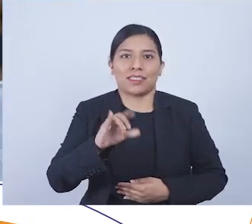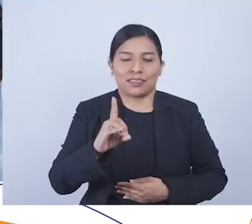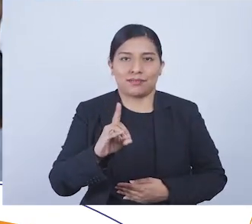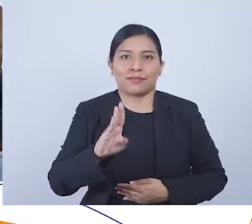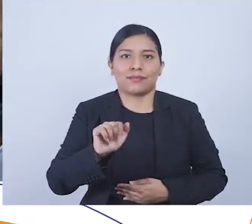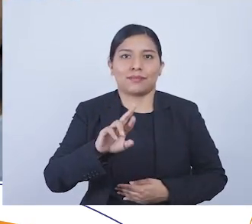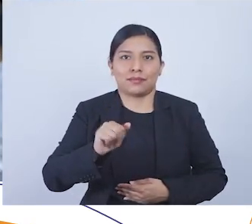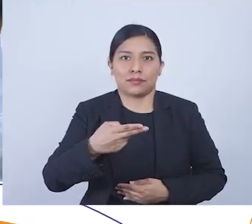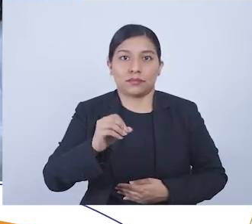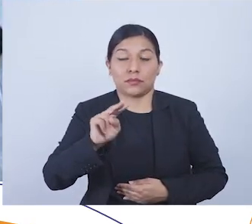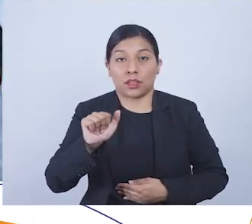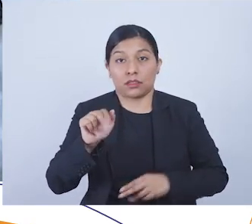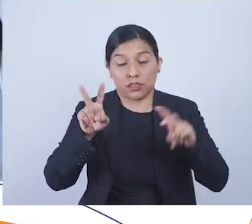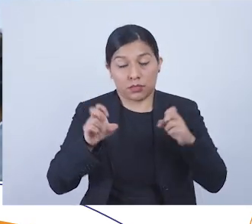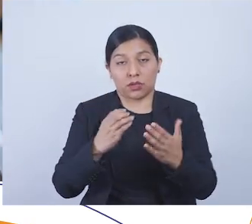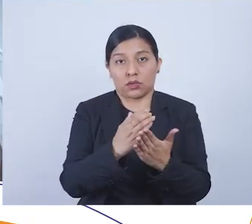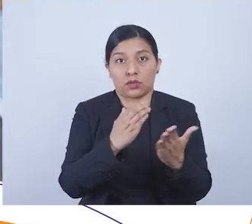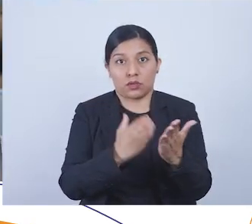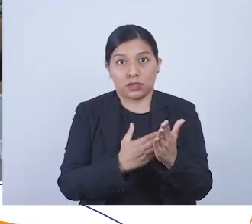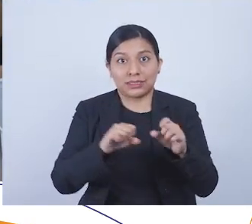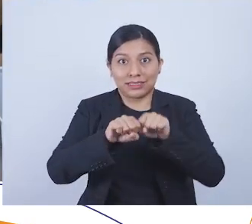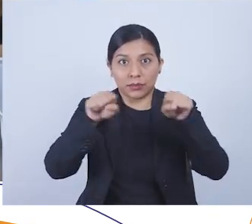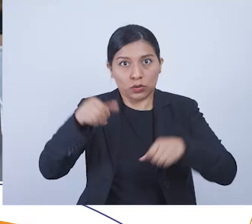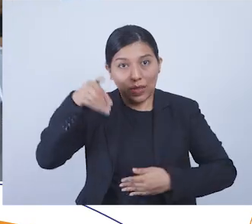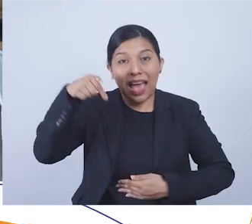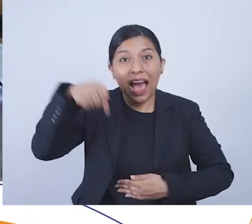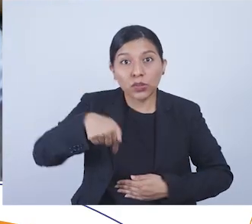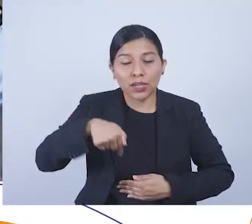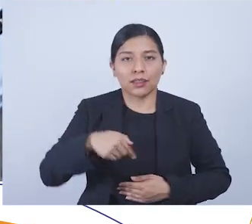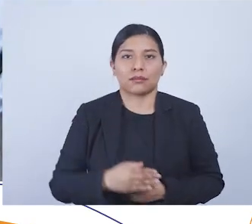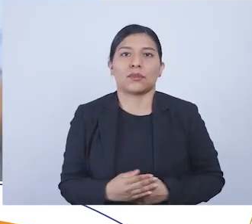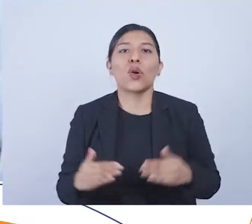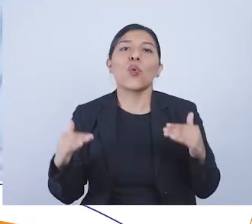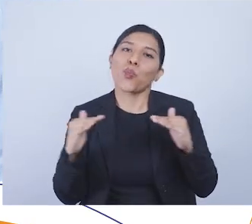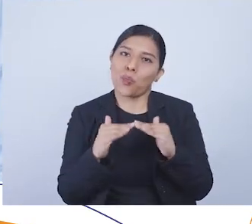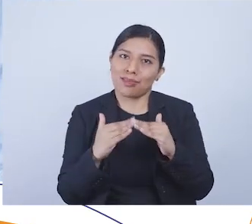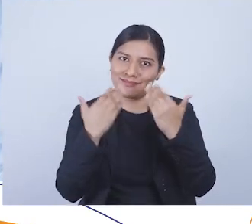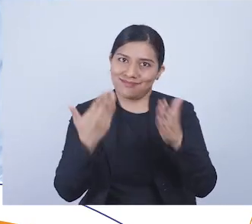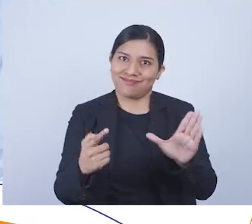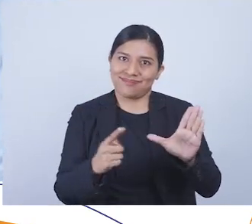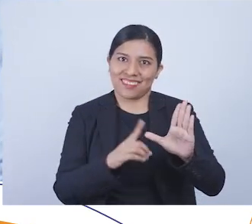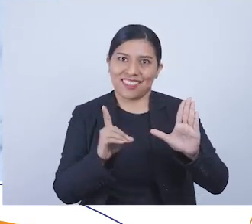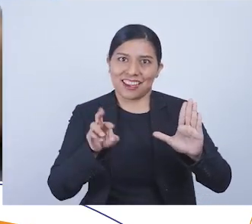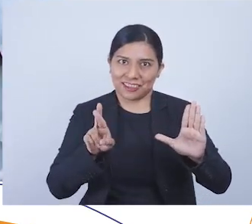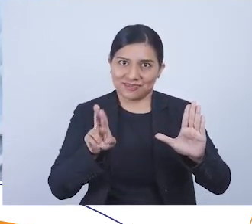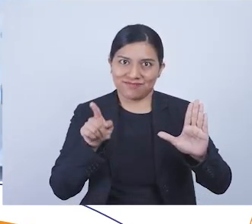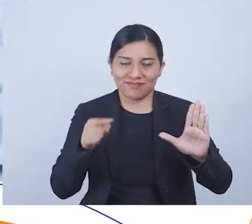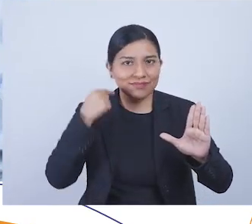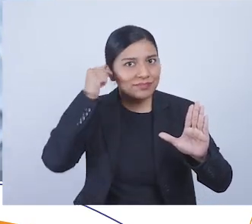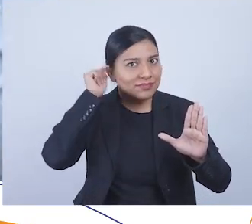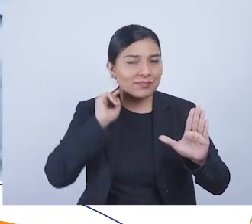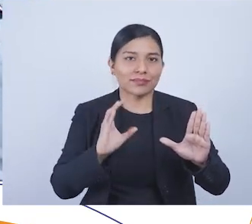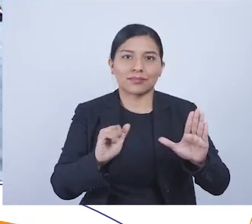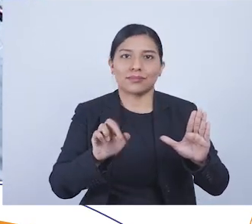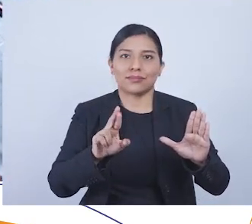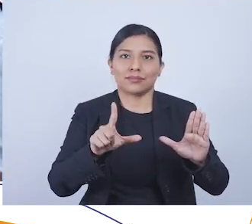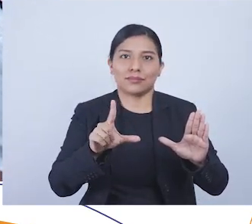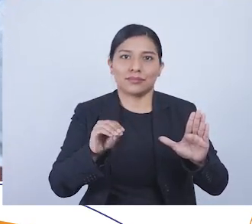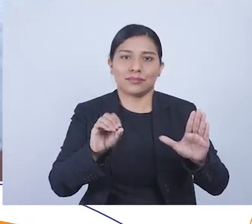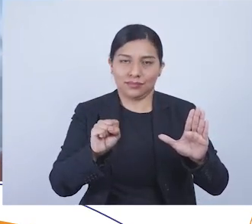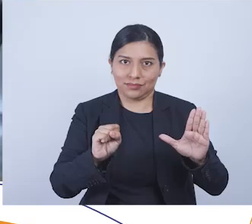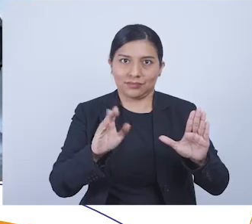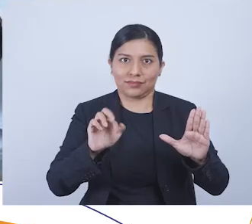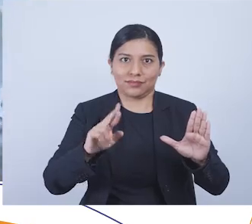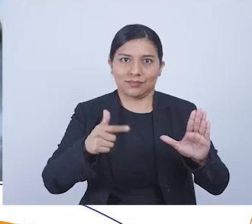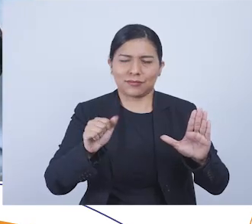la currícula del sistema educativo en la actualidad. Y, por supuesto, al doctor Juan Carlos Vargas, que nos ha dado